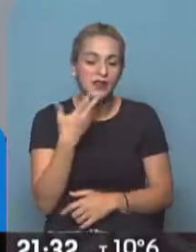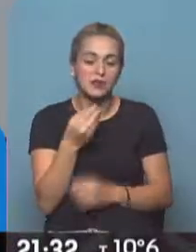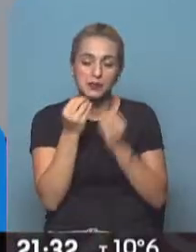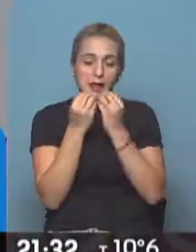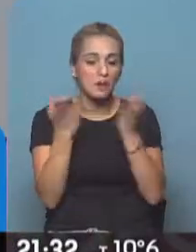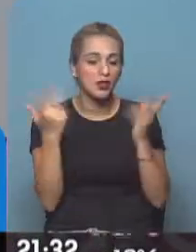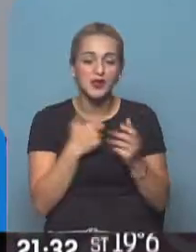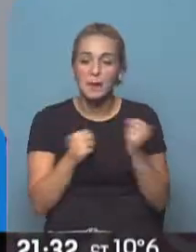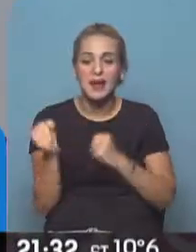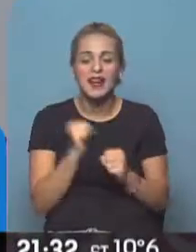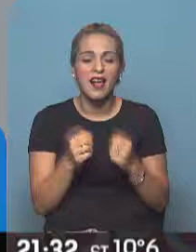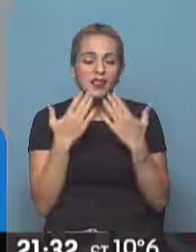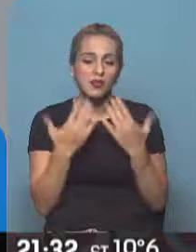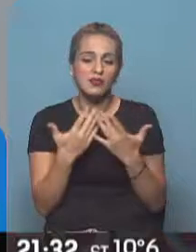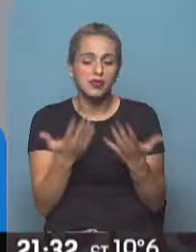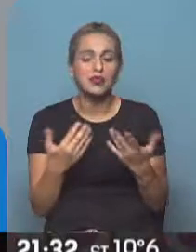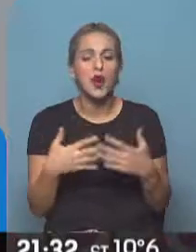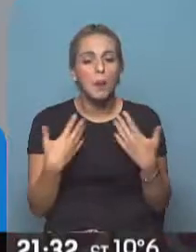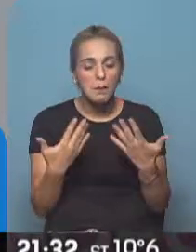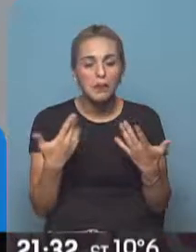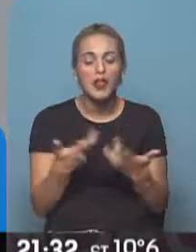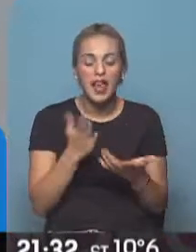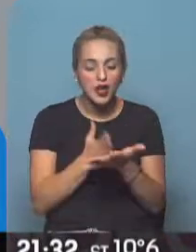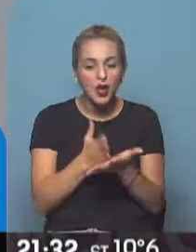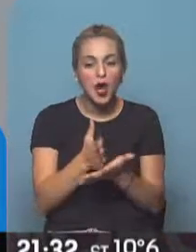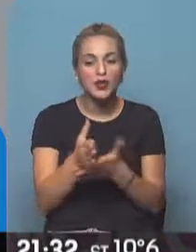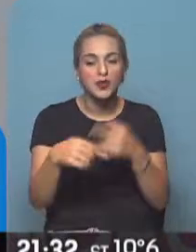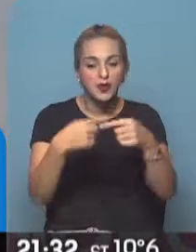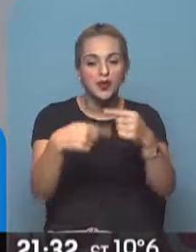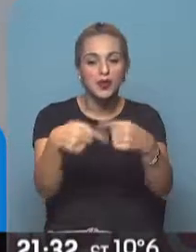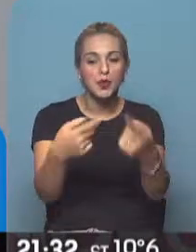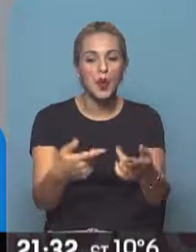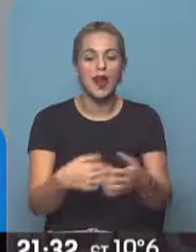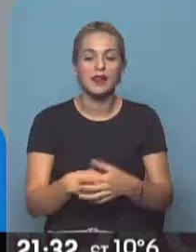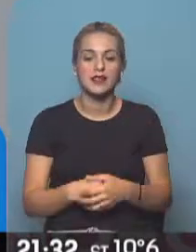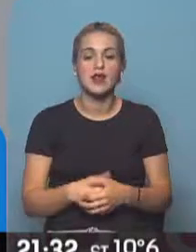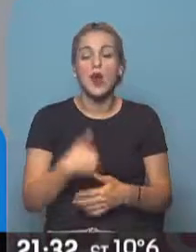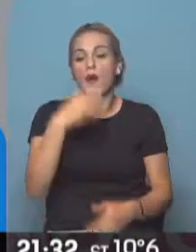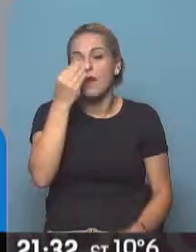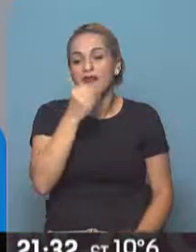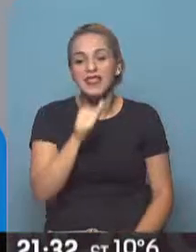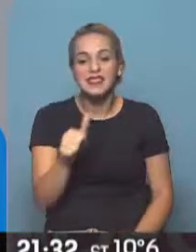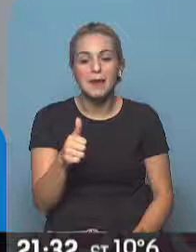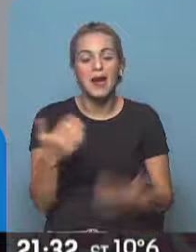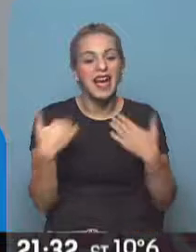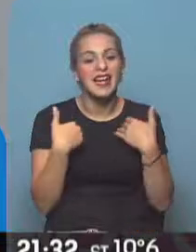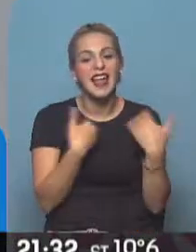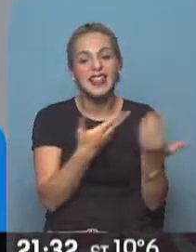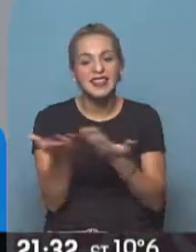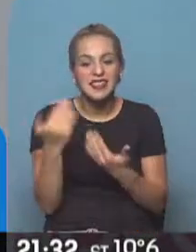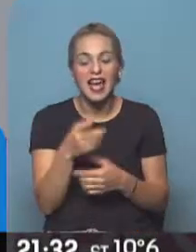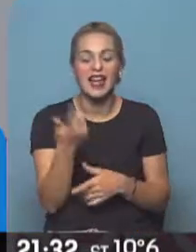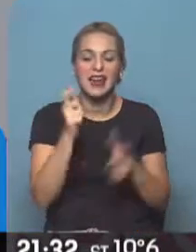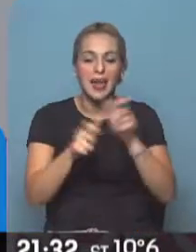Es maravilloso poder tener continuidad con esto, poderle dar un fin de semana de humor